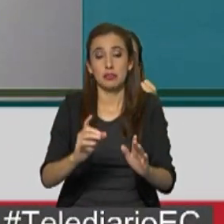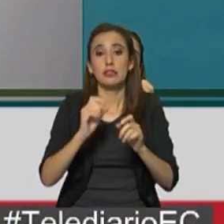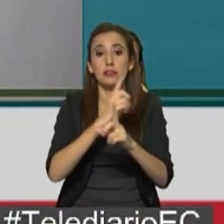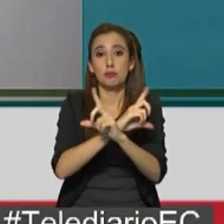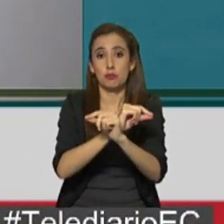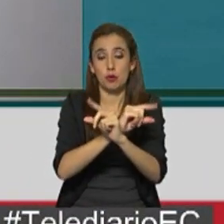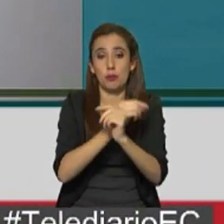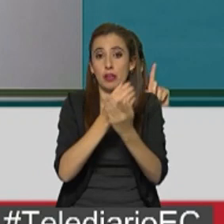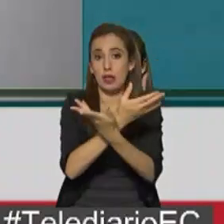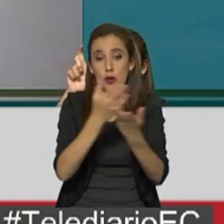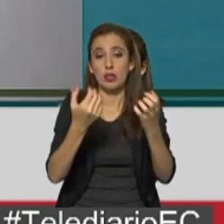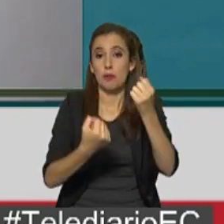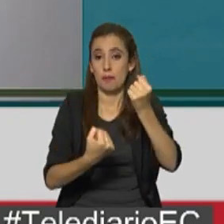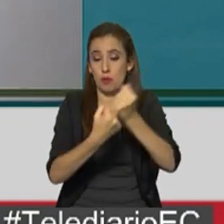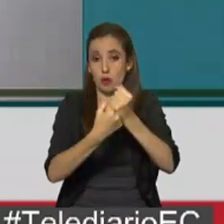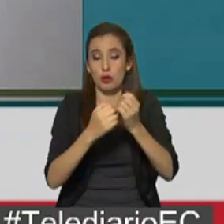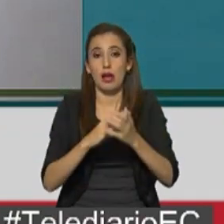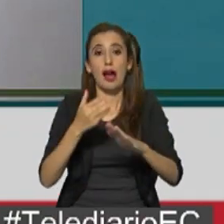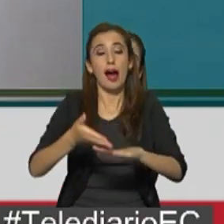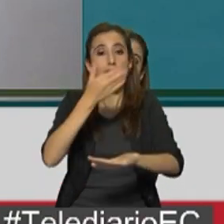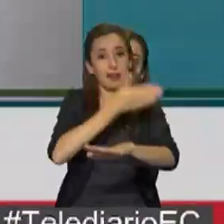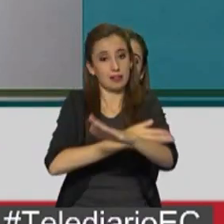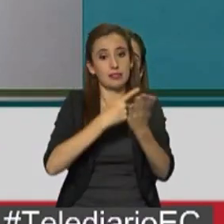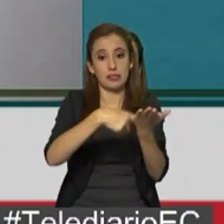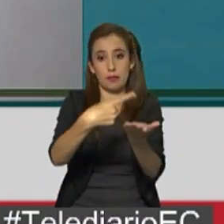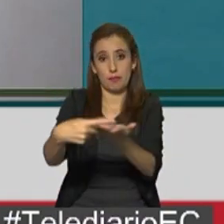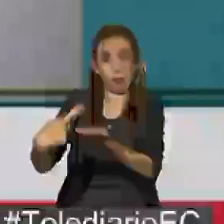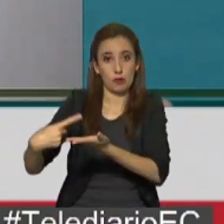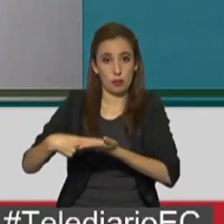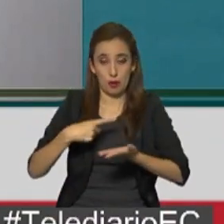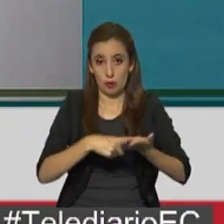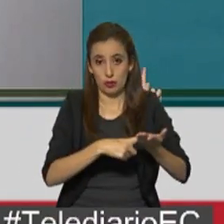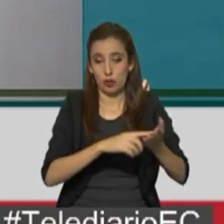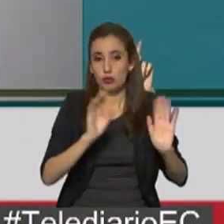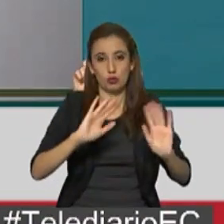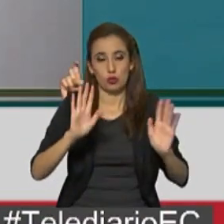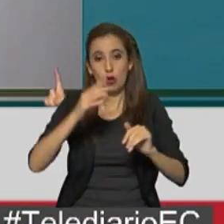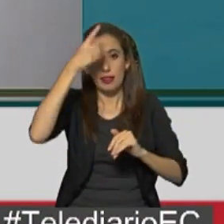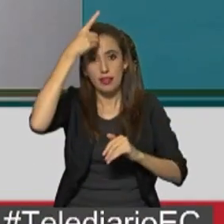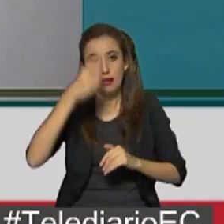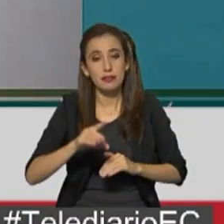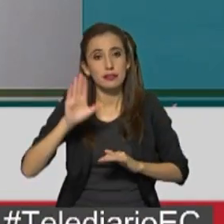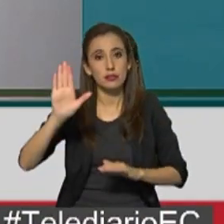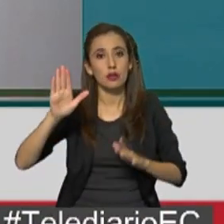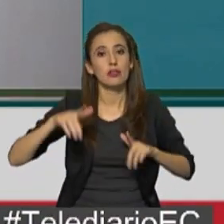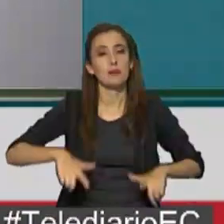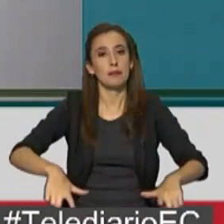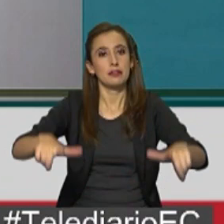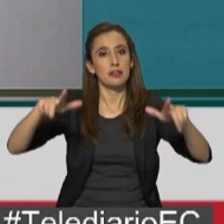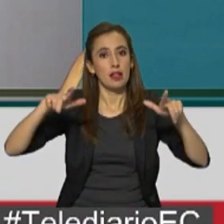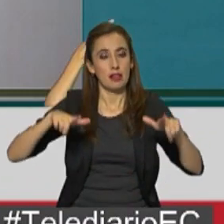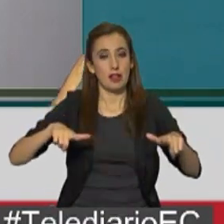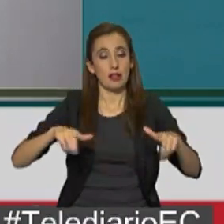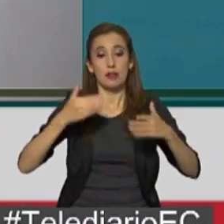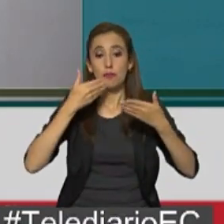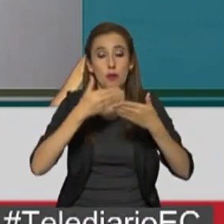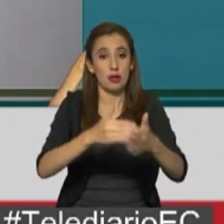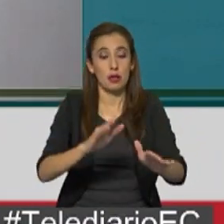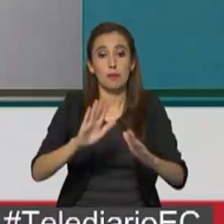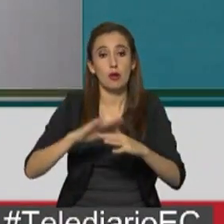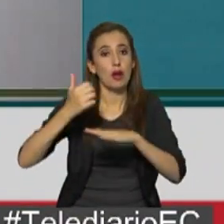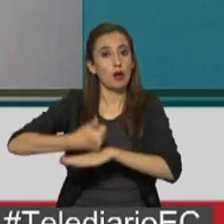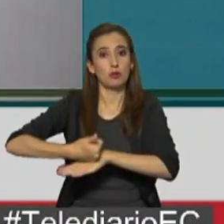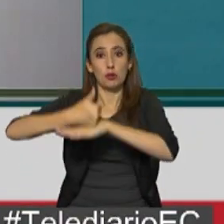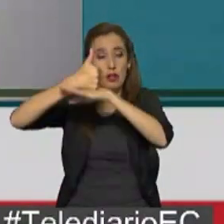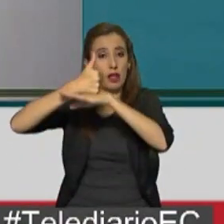sentido no no hubo una consulta previa esta fue una decisión del presidente de dar un ejemplo desde el